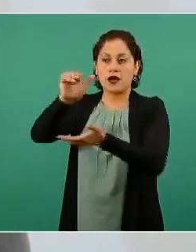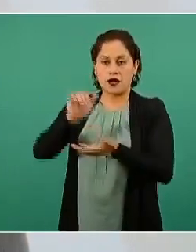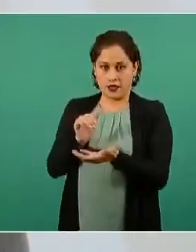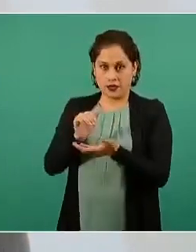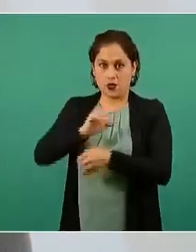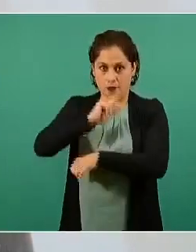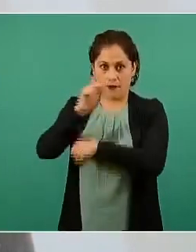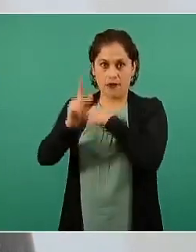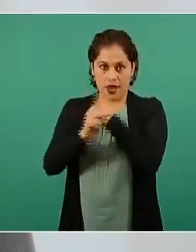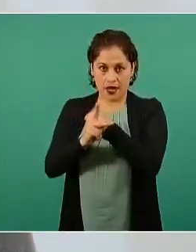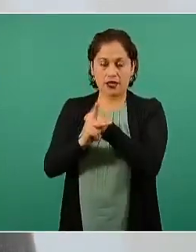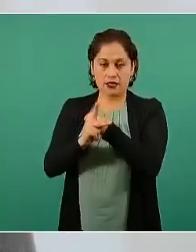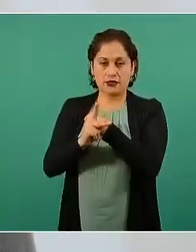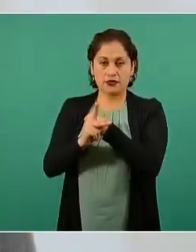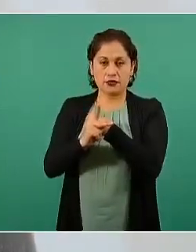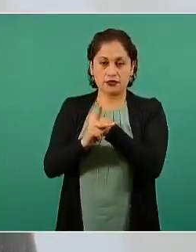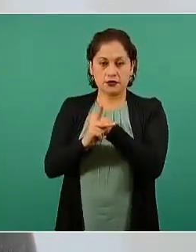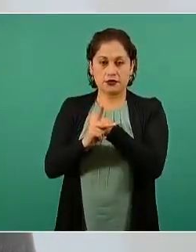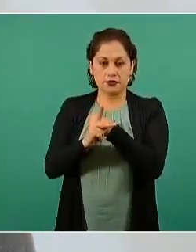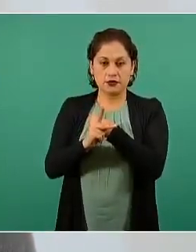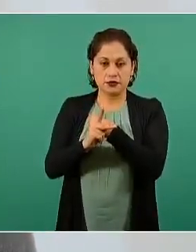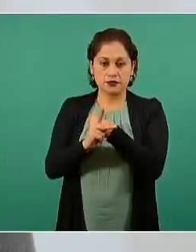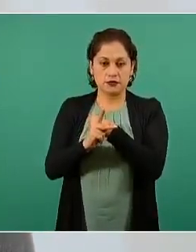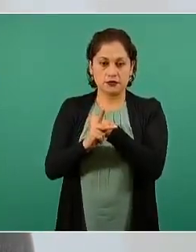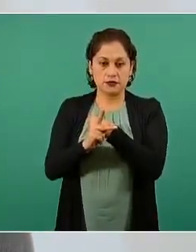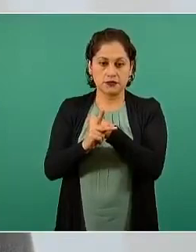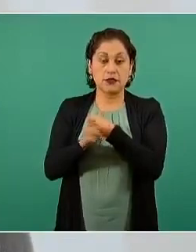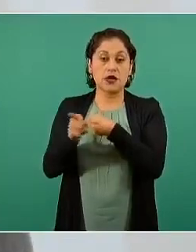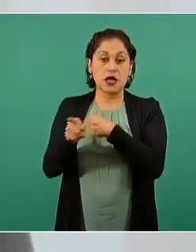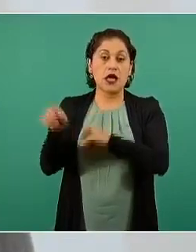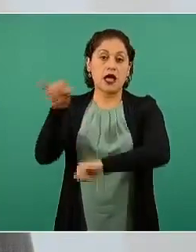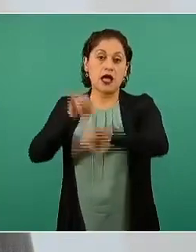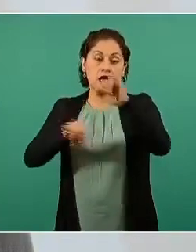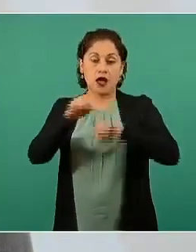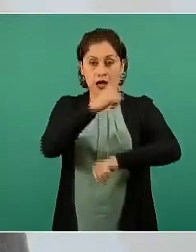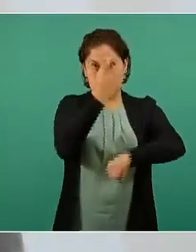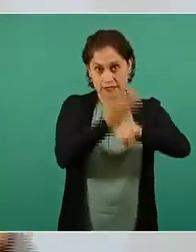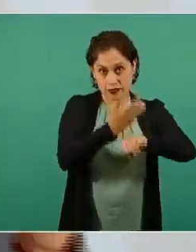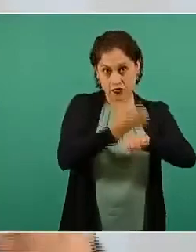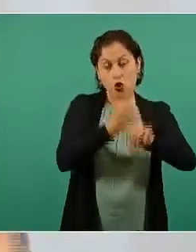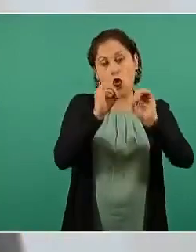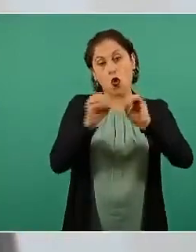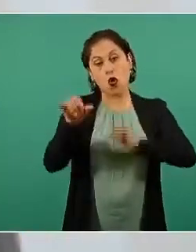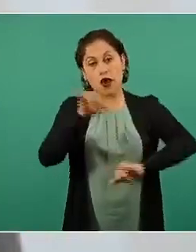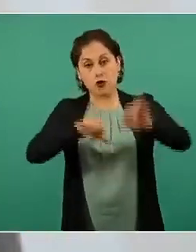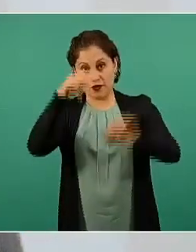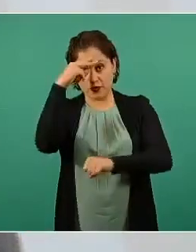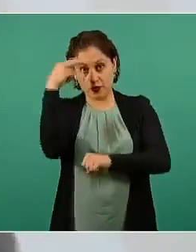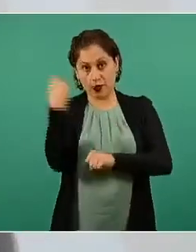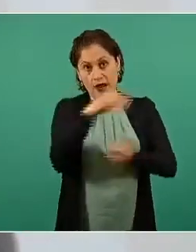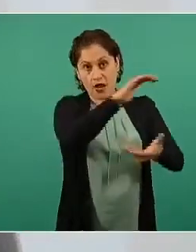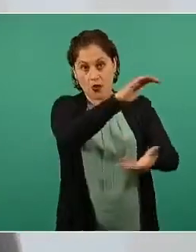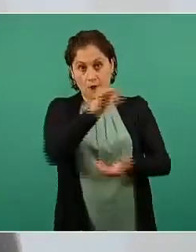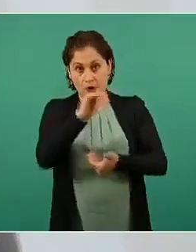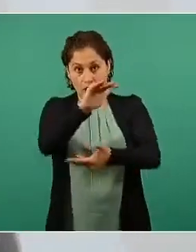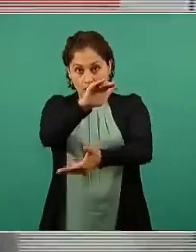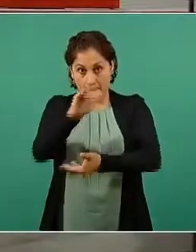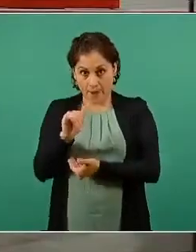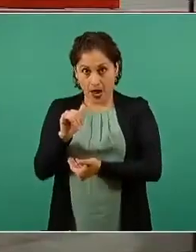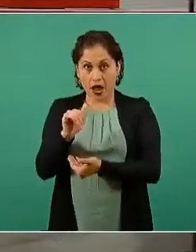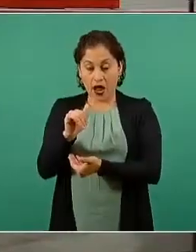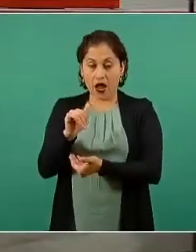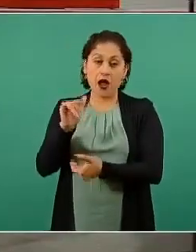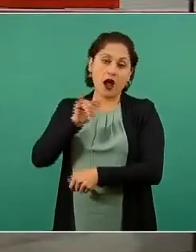ya sea las vacunas que vienen del laboratorio de Estados Unidos como las de México, entrega a cada uno de los países en